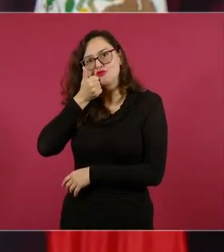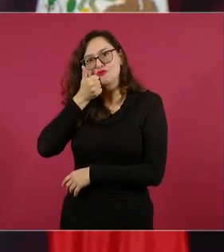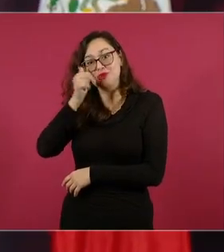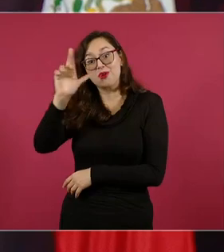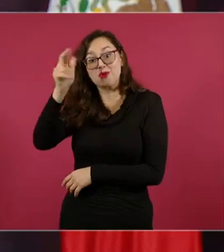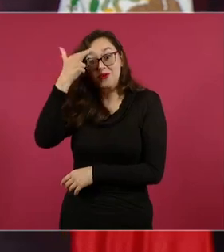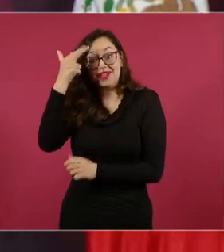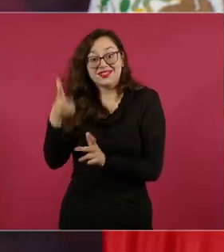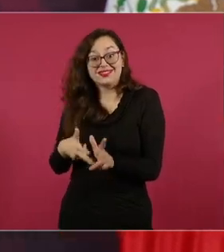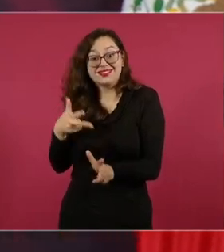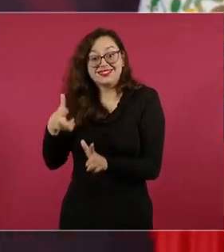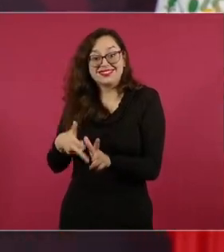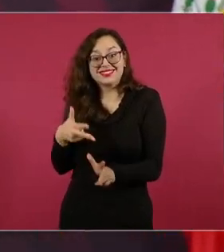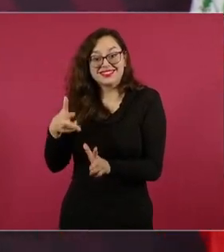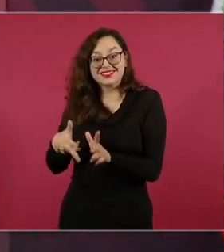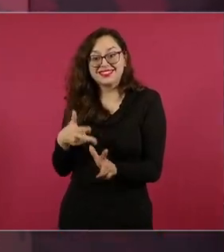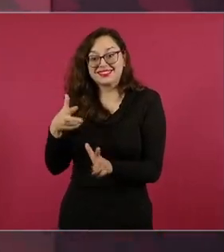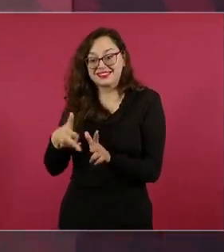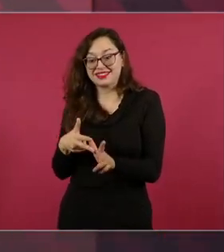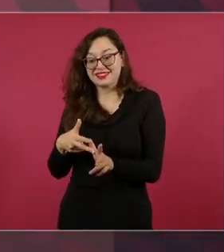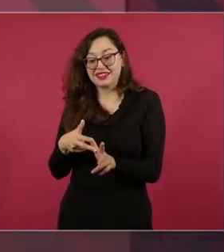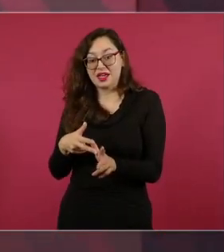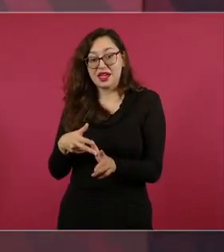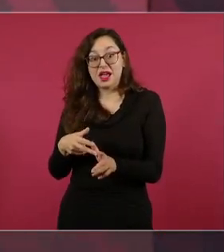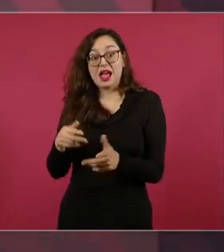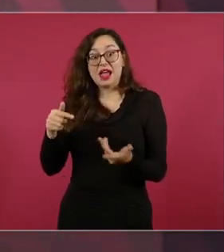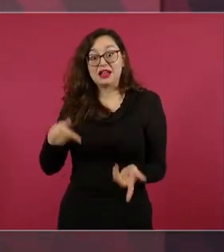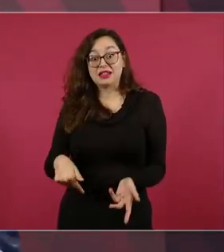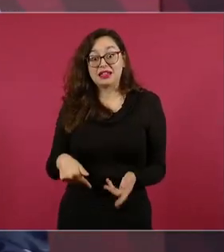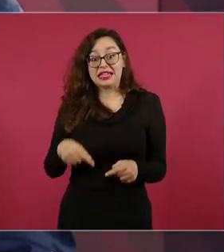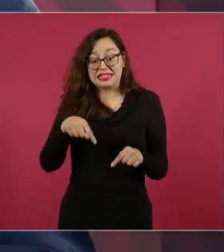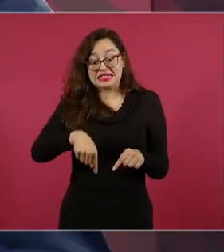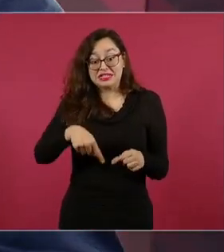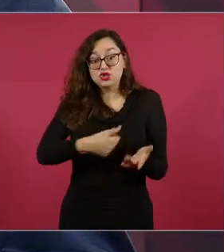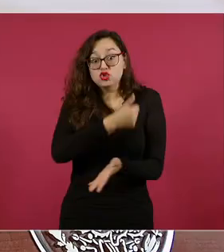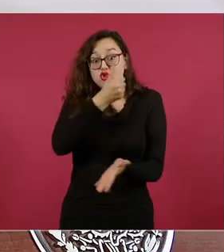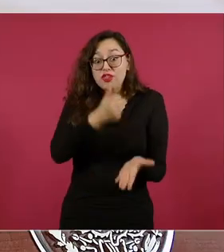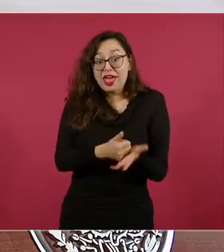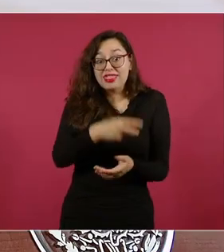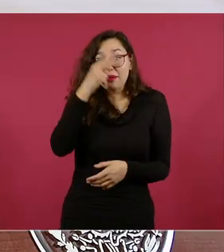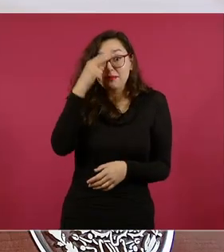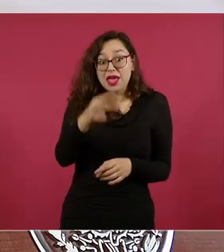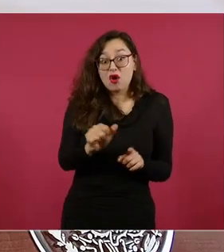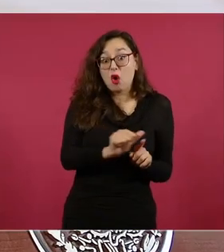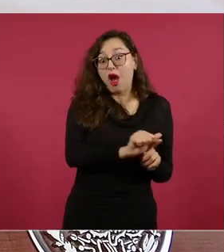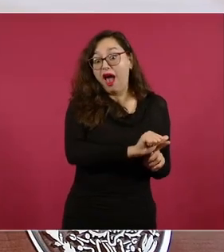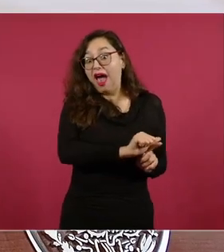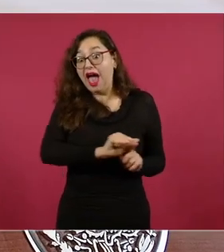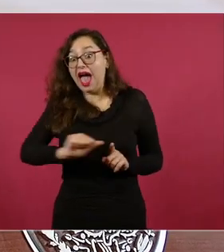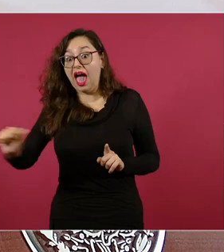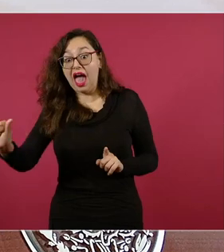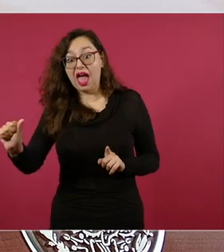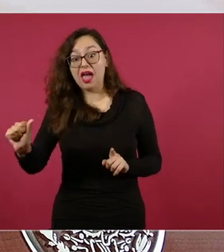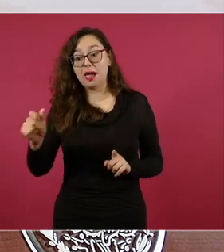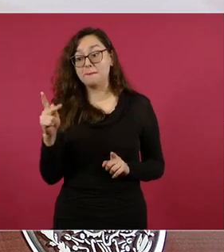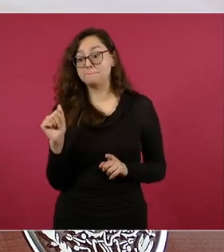de Buenavista a Palenque, 24 horas los trenes de